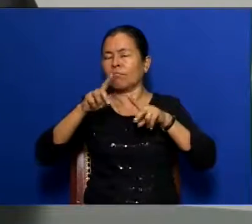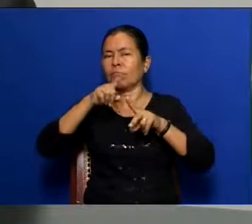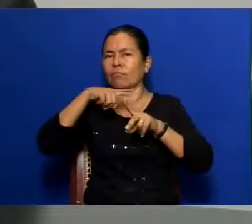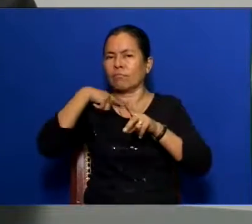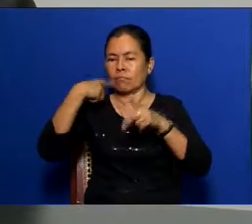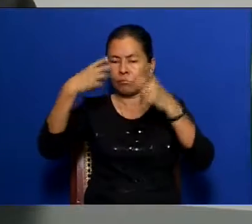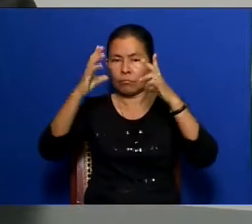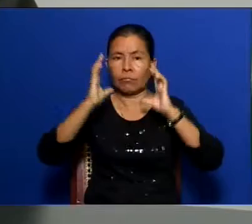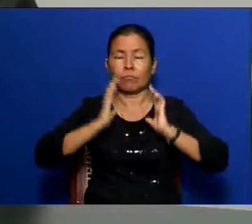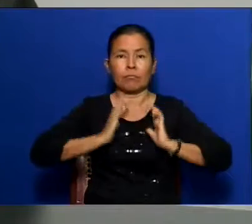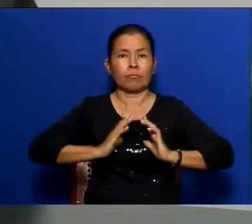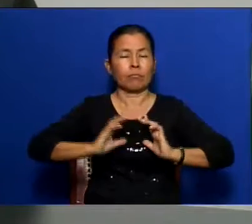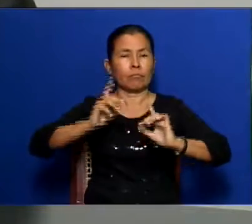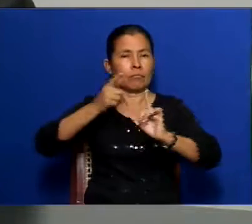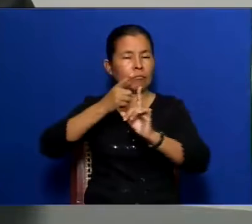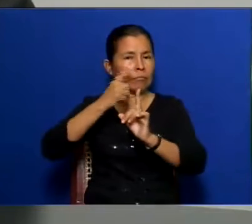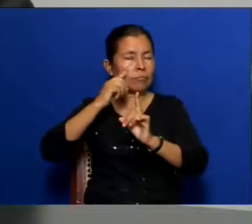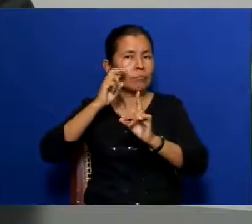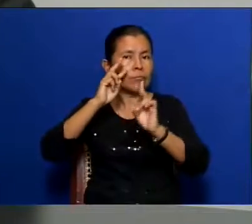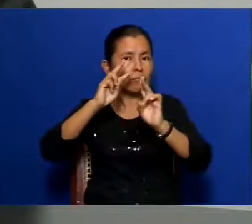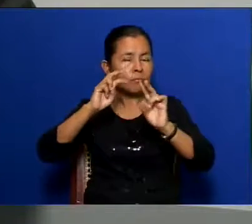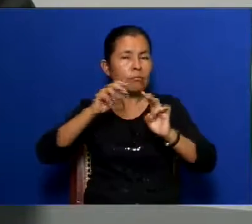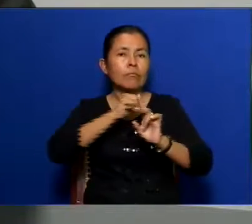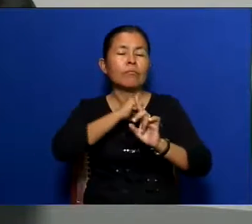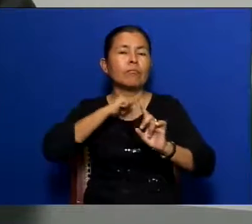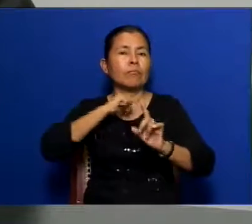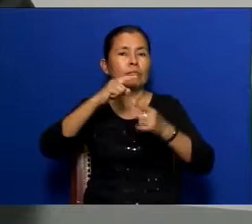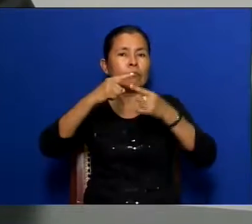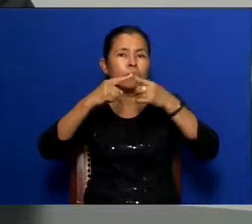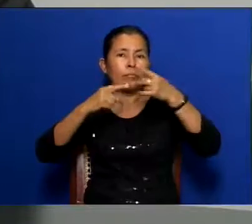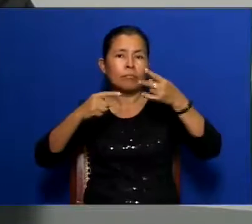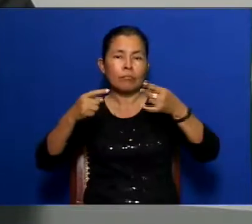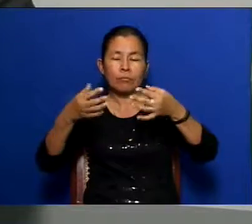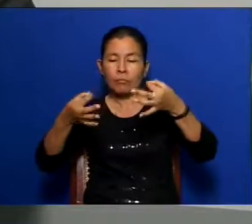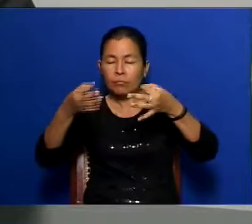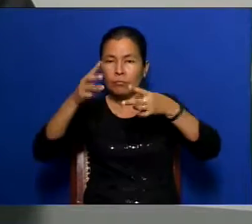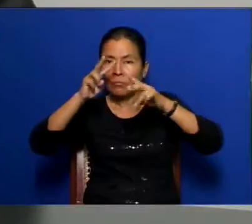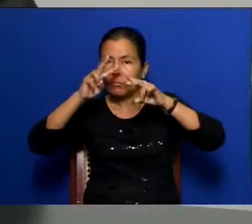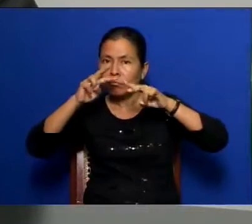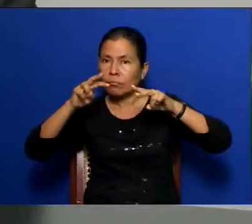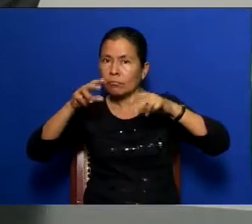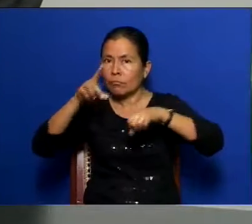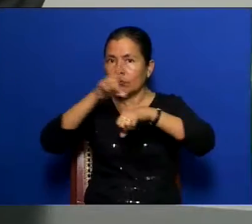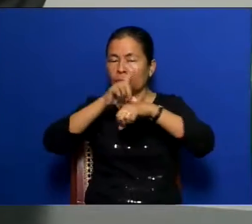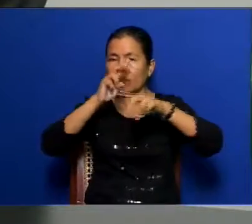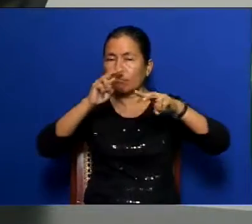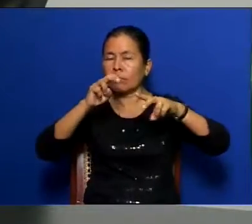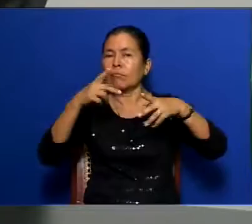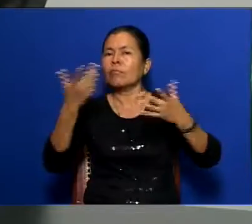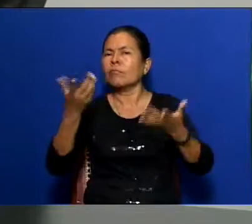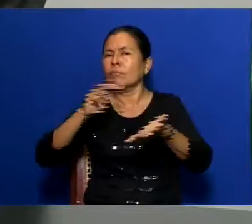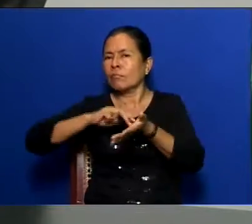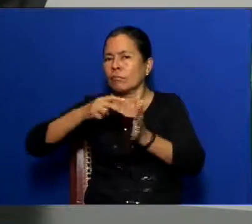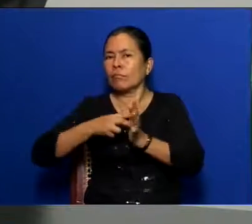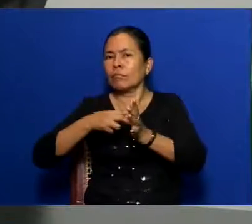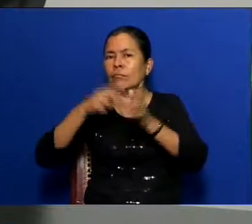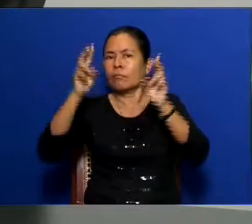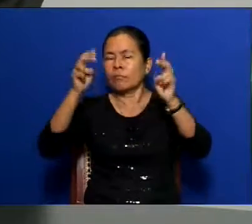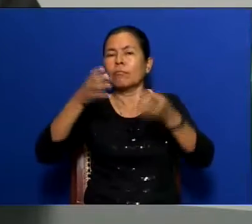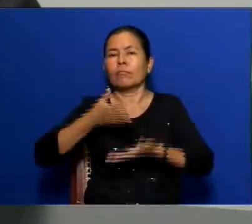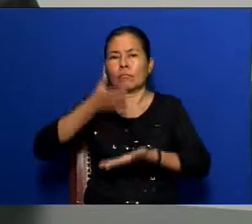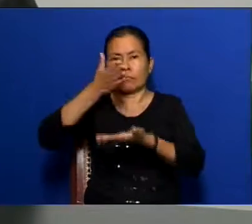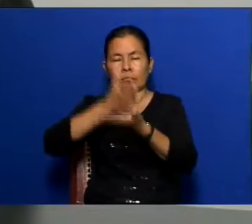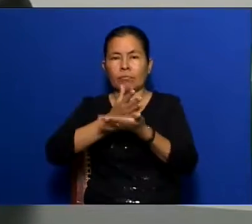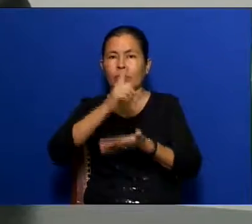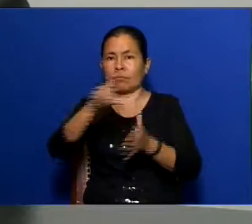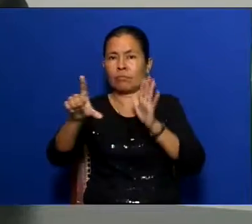lesiones y si esas lesiones cumplen con determinados criterios médico-legales que puedan constituirse